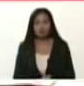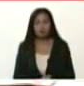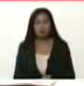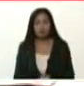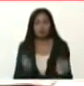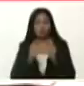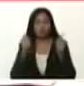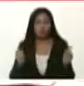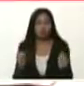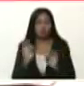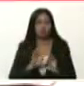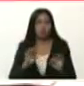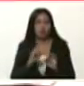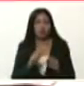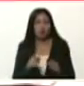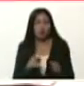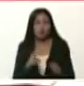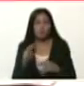detiene ni se tendrá jamás,